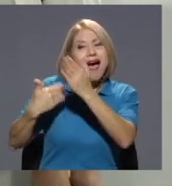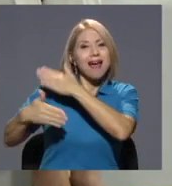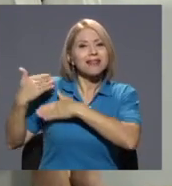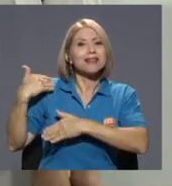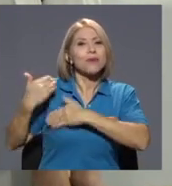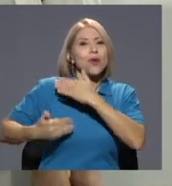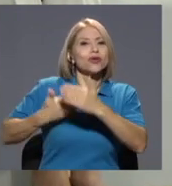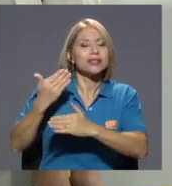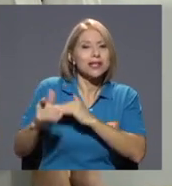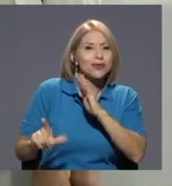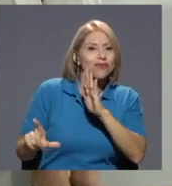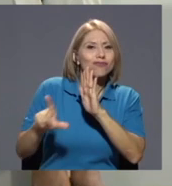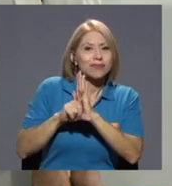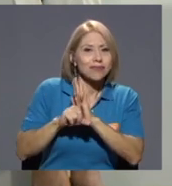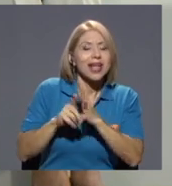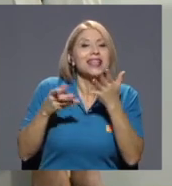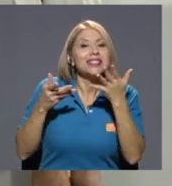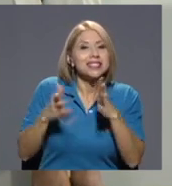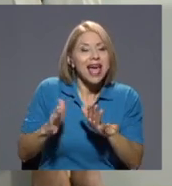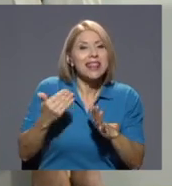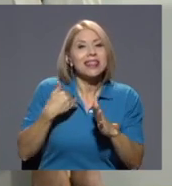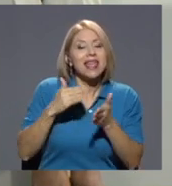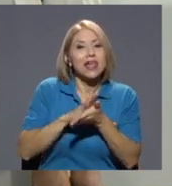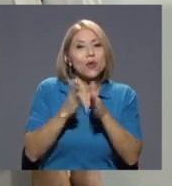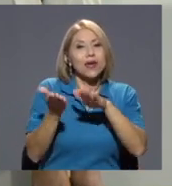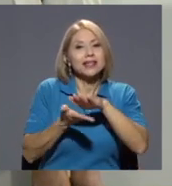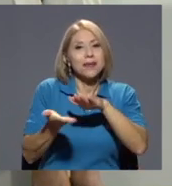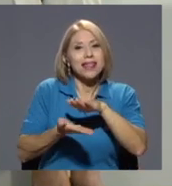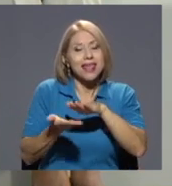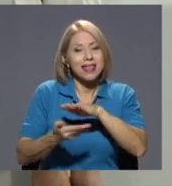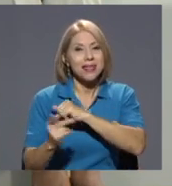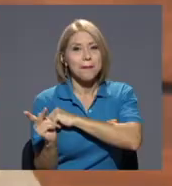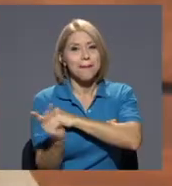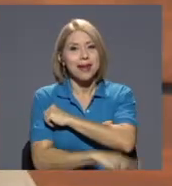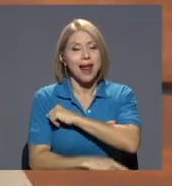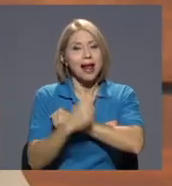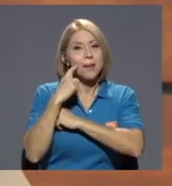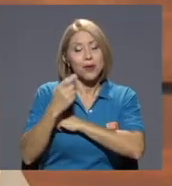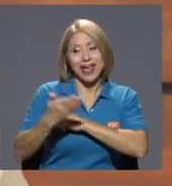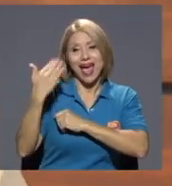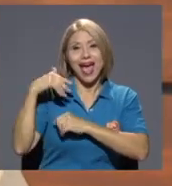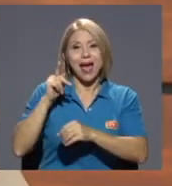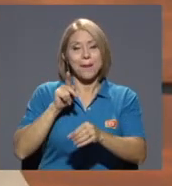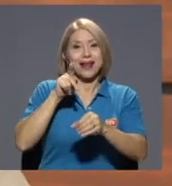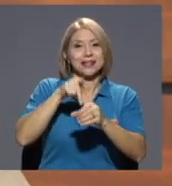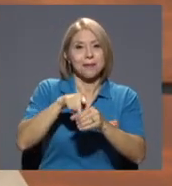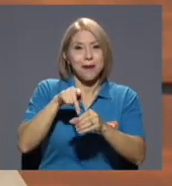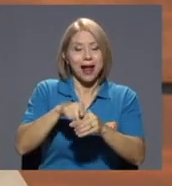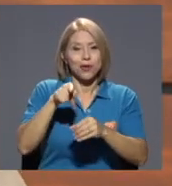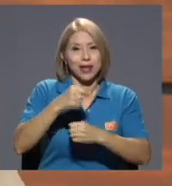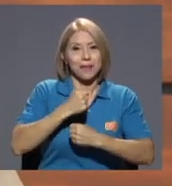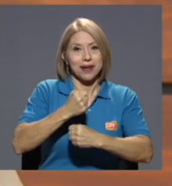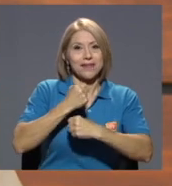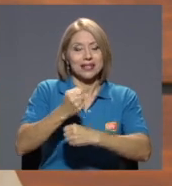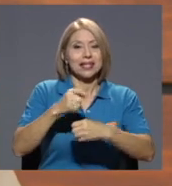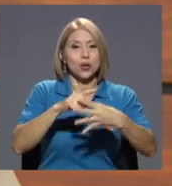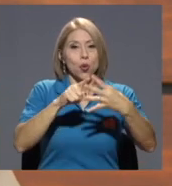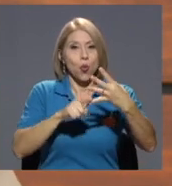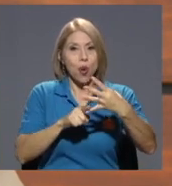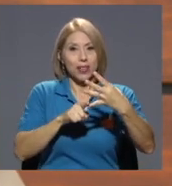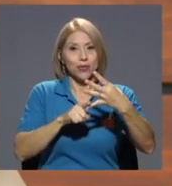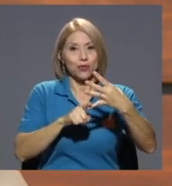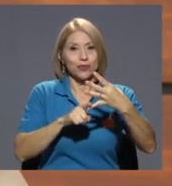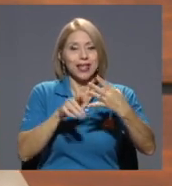por haber participado en algunas de estas manifestaciones hay cuatro en san pedro san